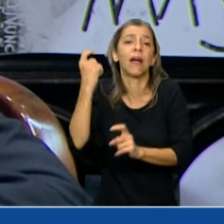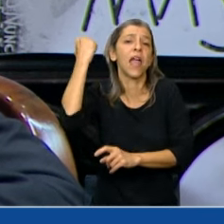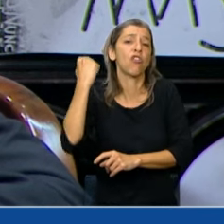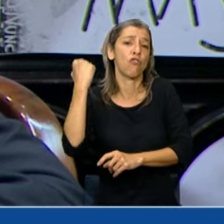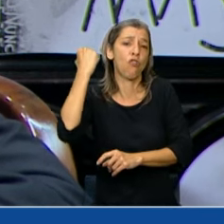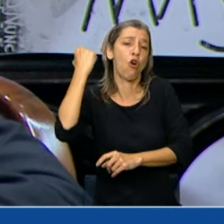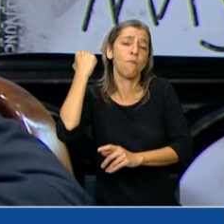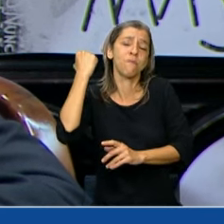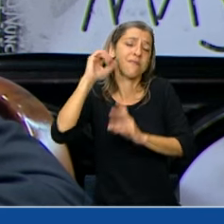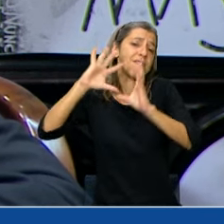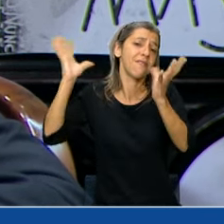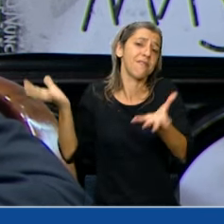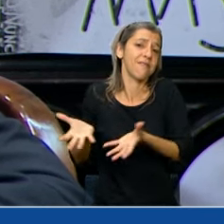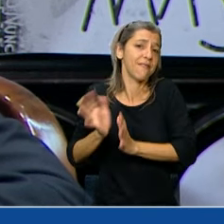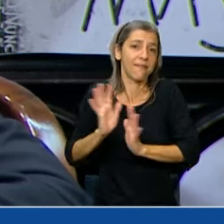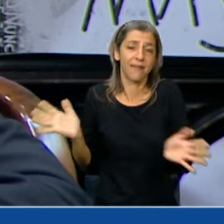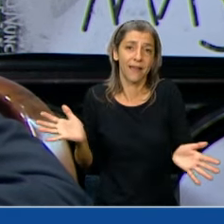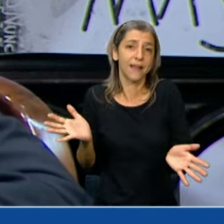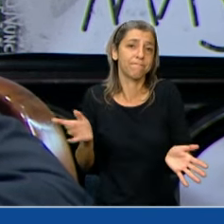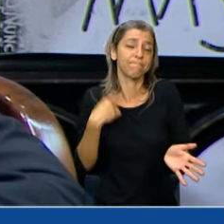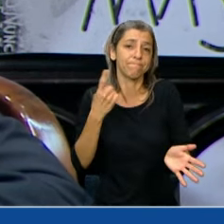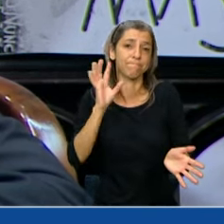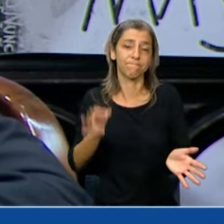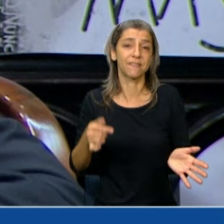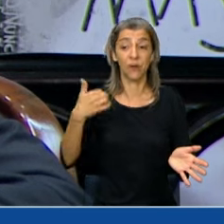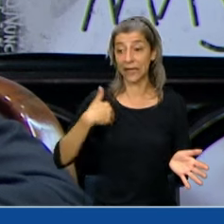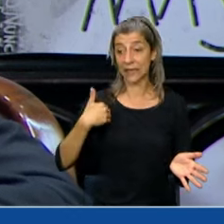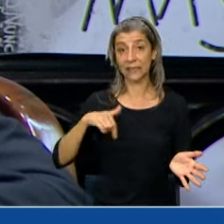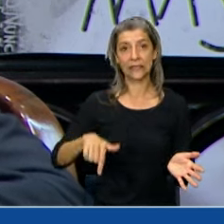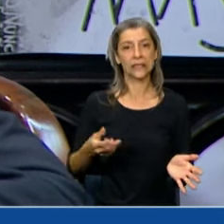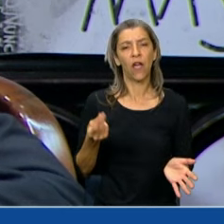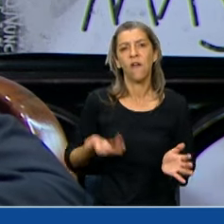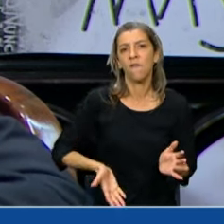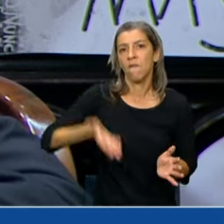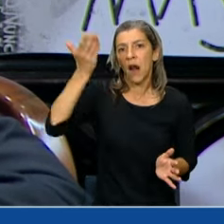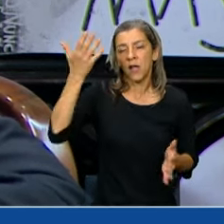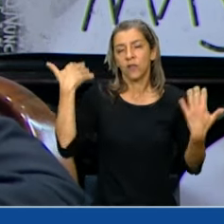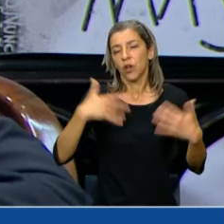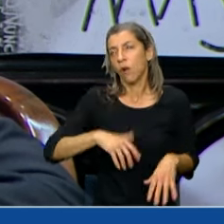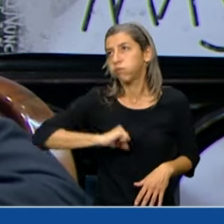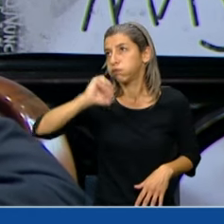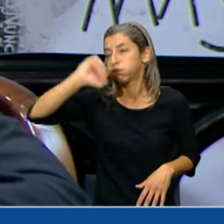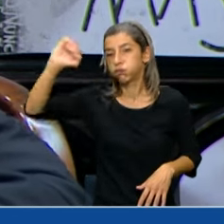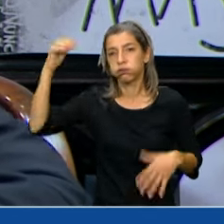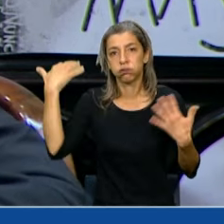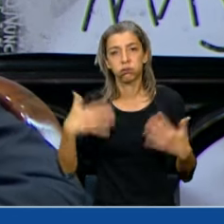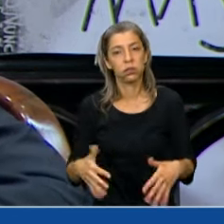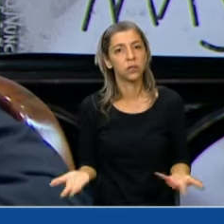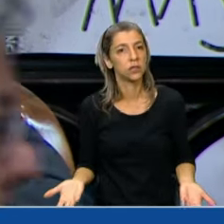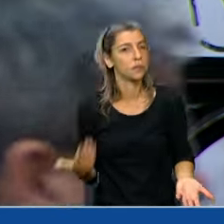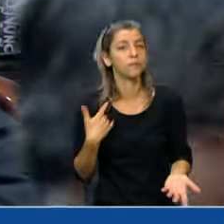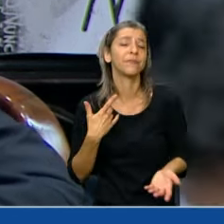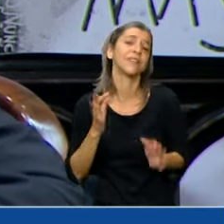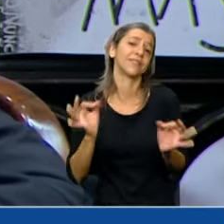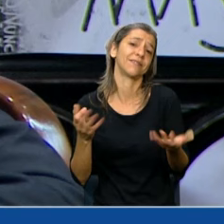tiene en este momento un proceso de inflación incentivado por grupos que